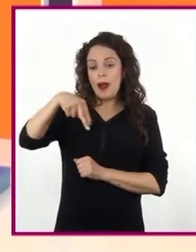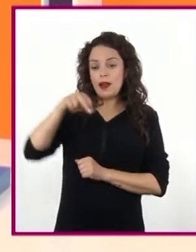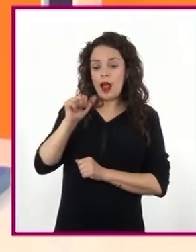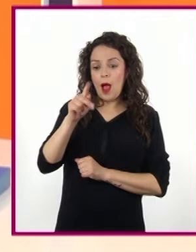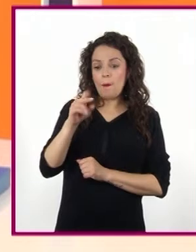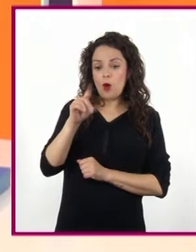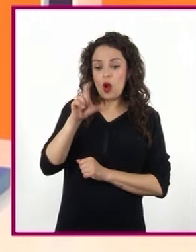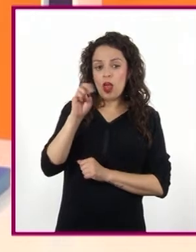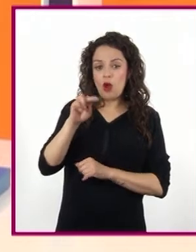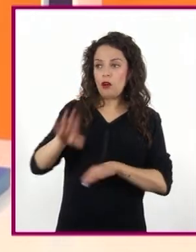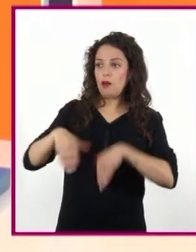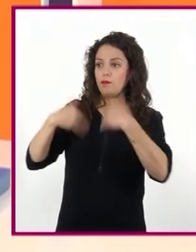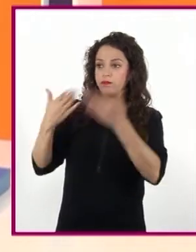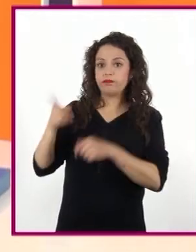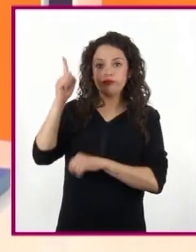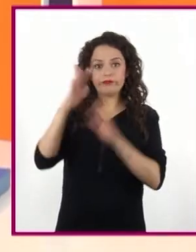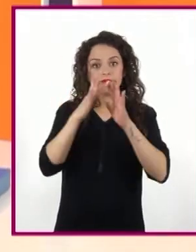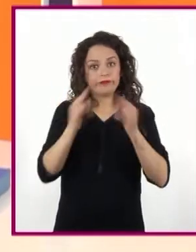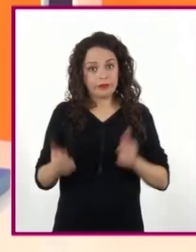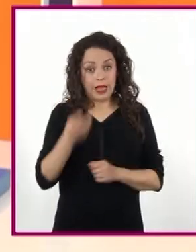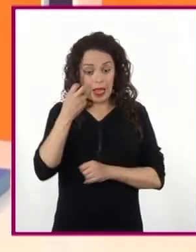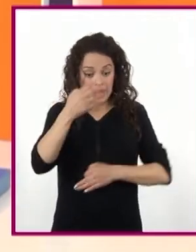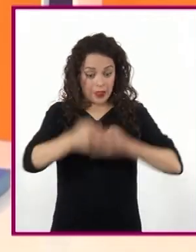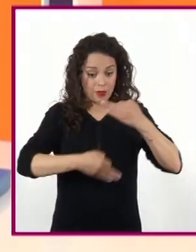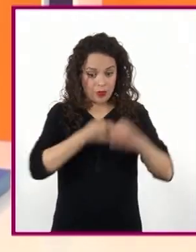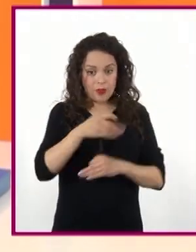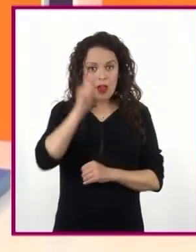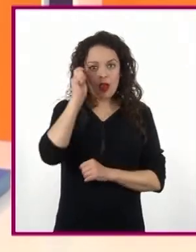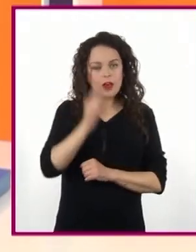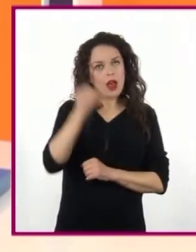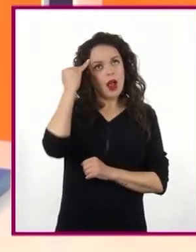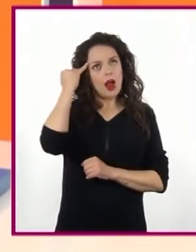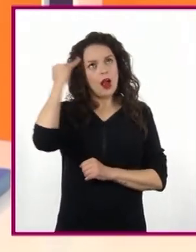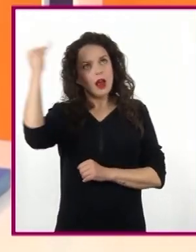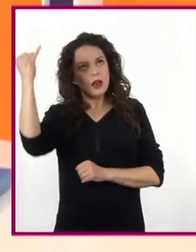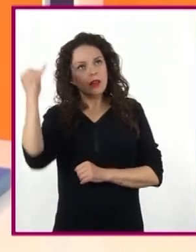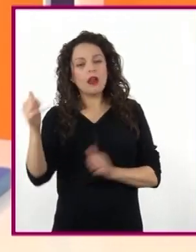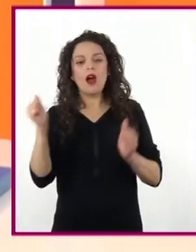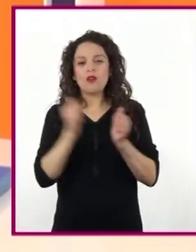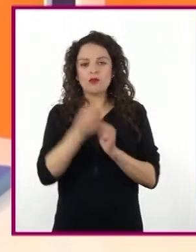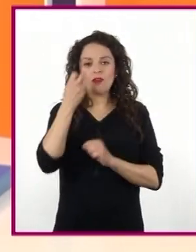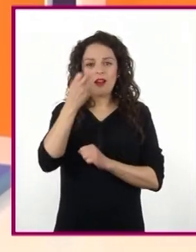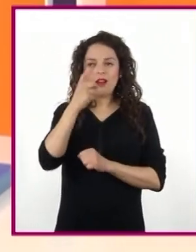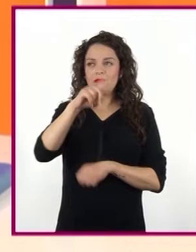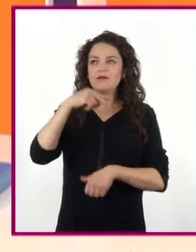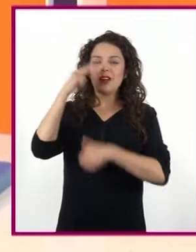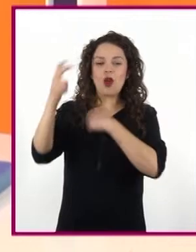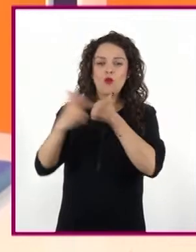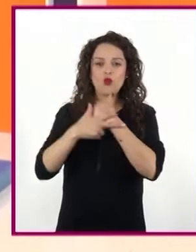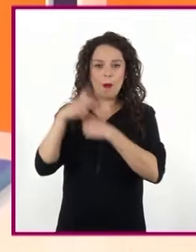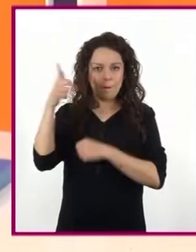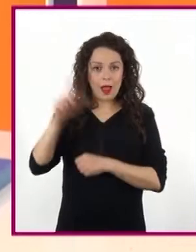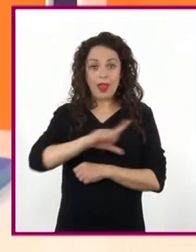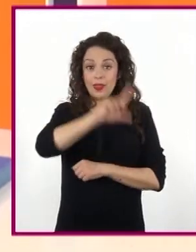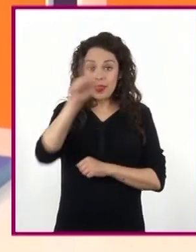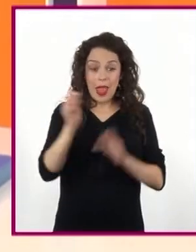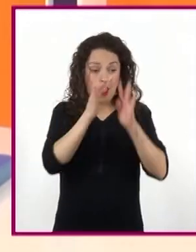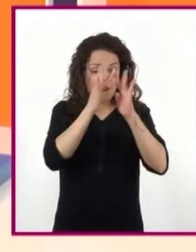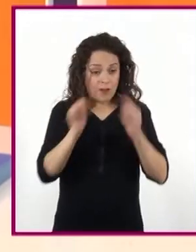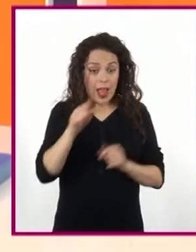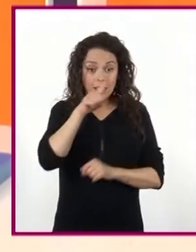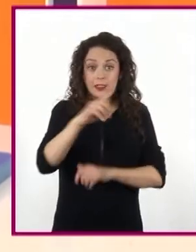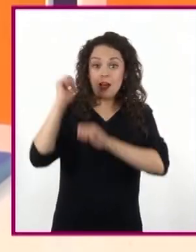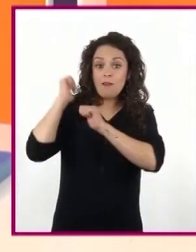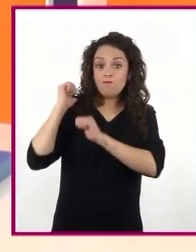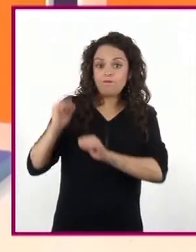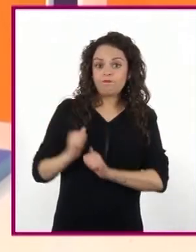estos movimientos fueron influenciados por las ideas emanadas de la Ilustración europea. Luego, Francia sería la encargada